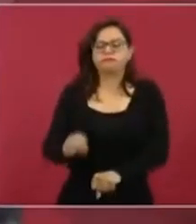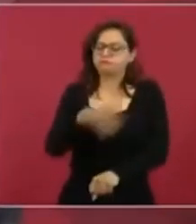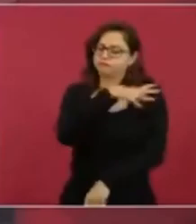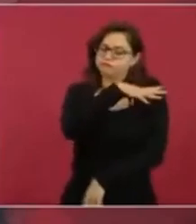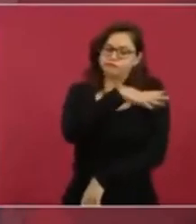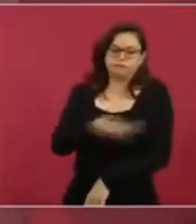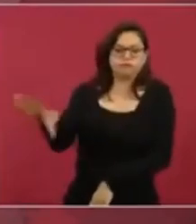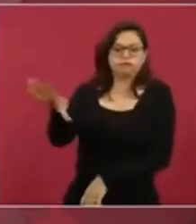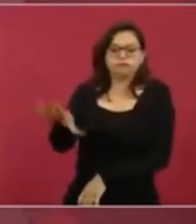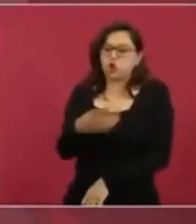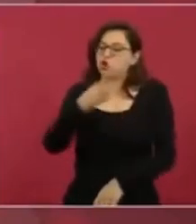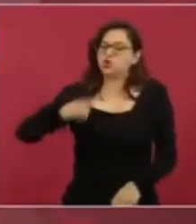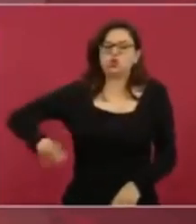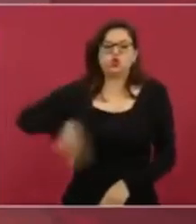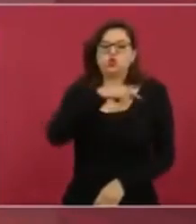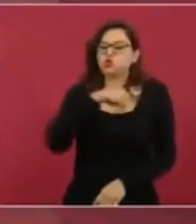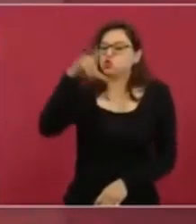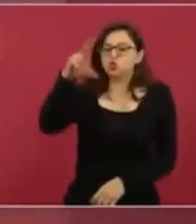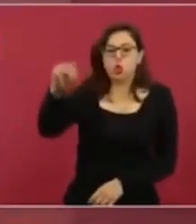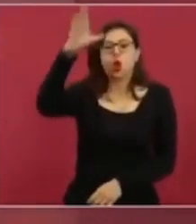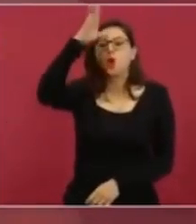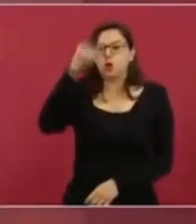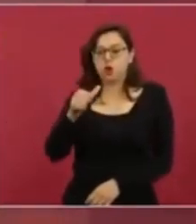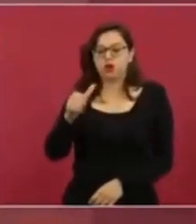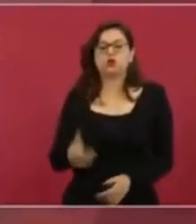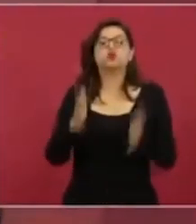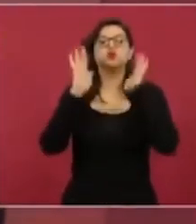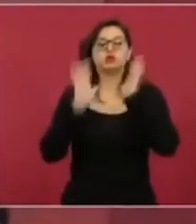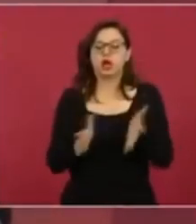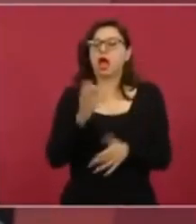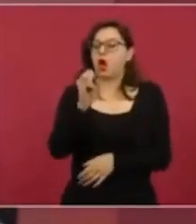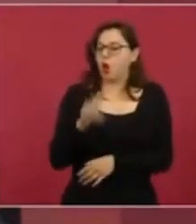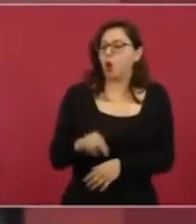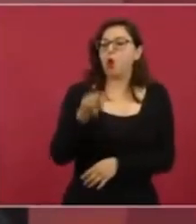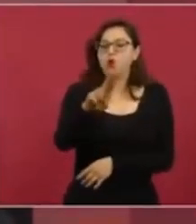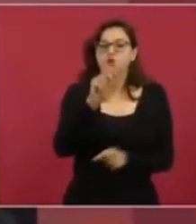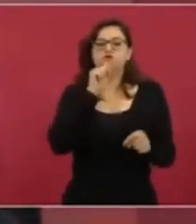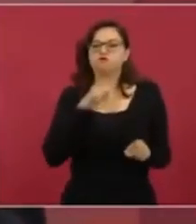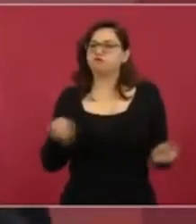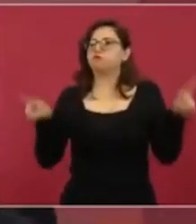ya fijamos nuestra postura en el Consejo de Seguridad de Naciones Unidas